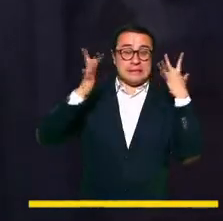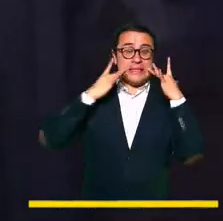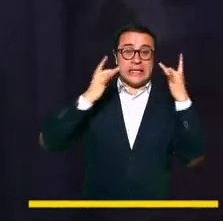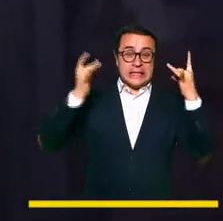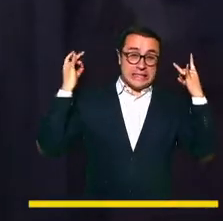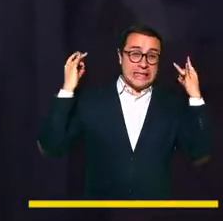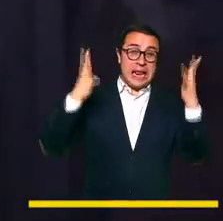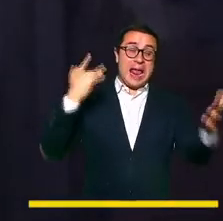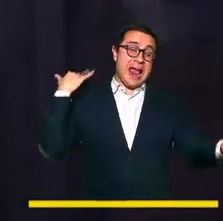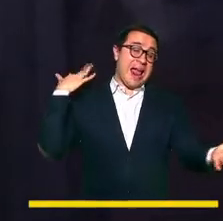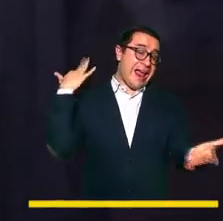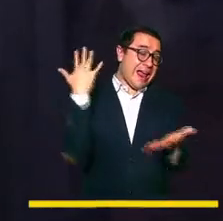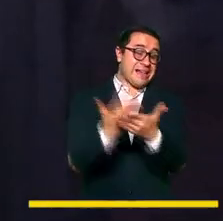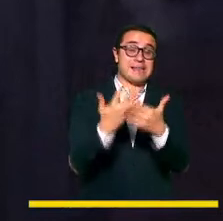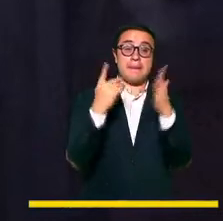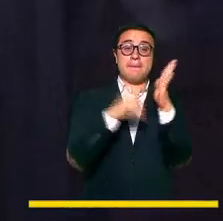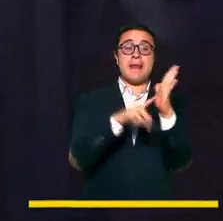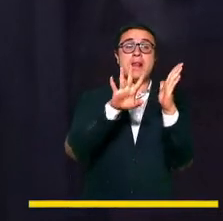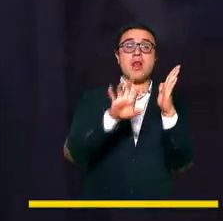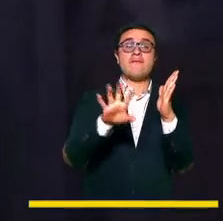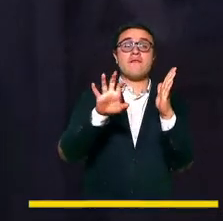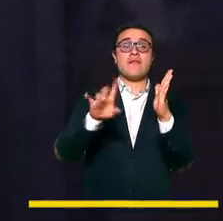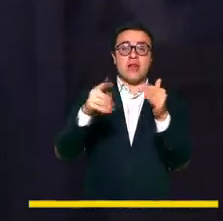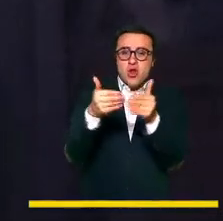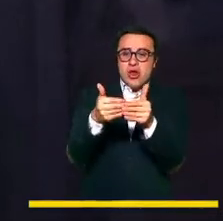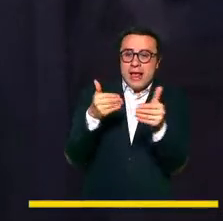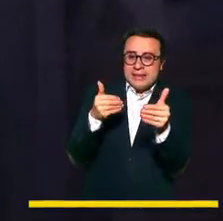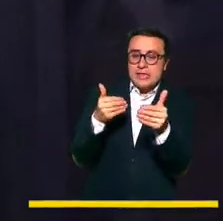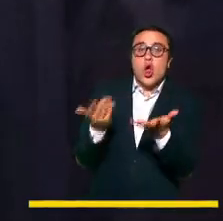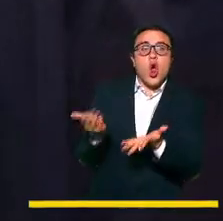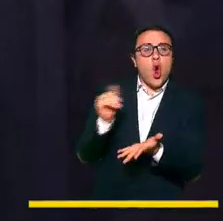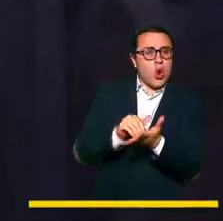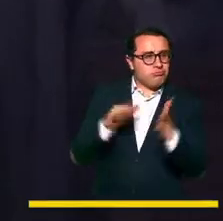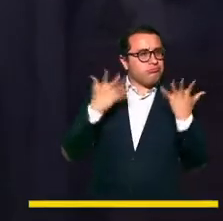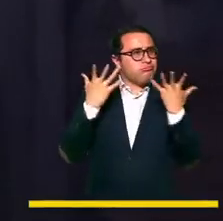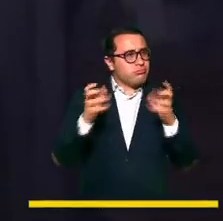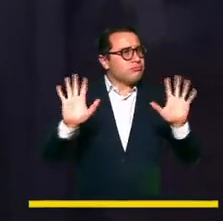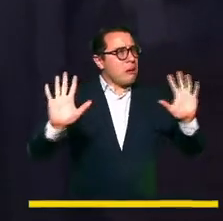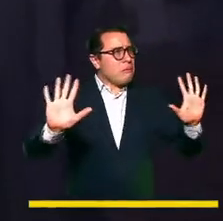el 91, un poquito antes, volvimos a hablar de paz.